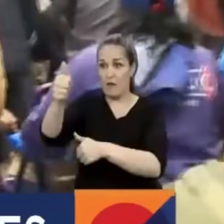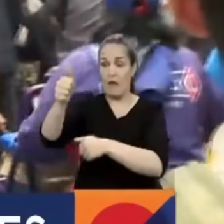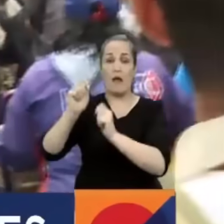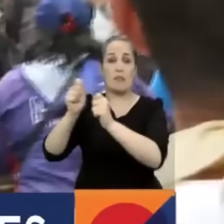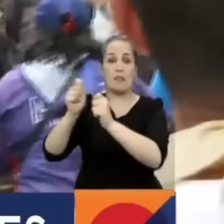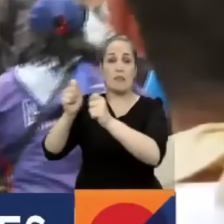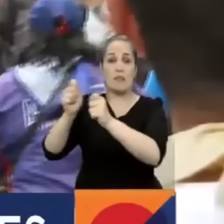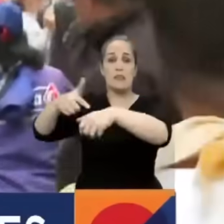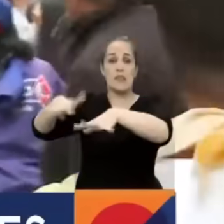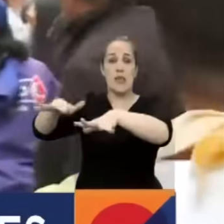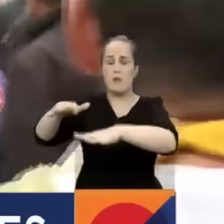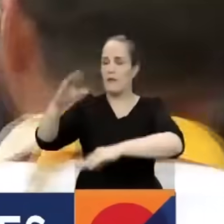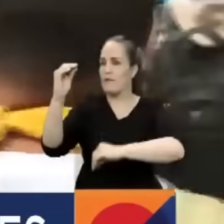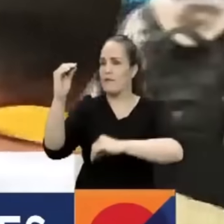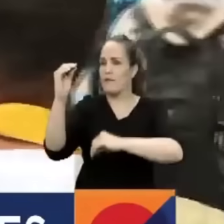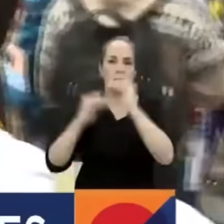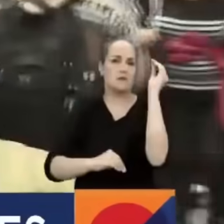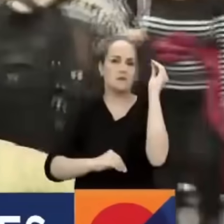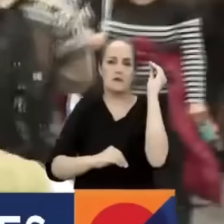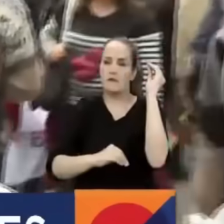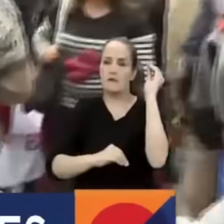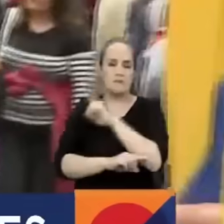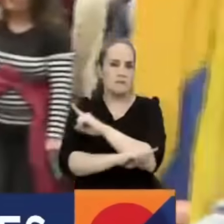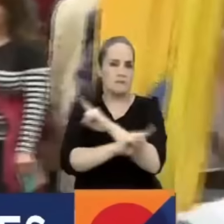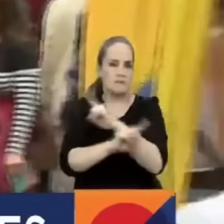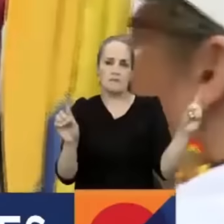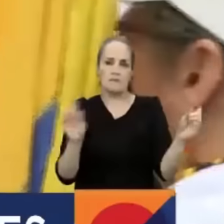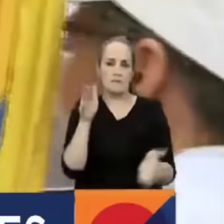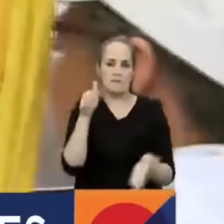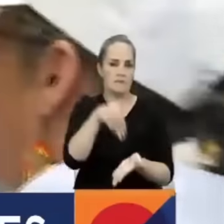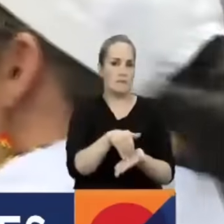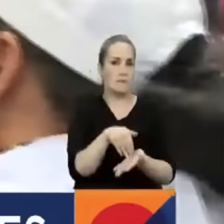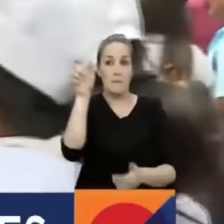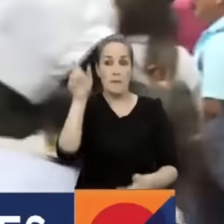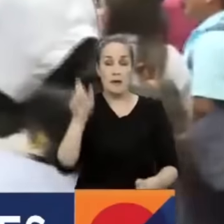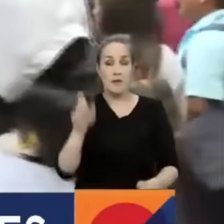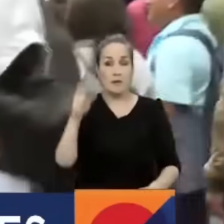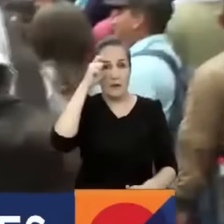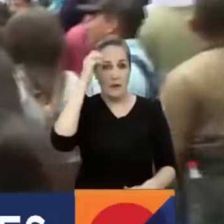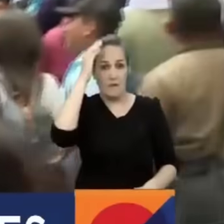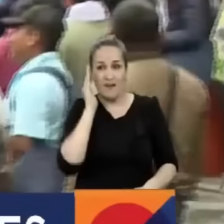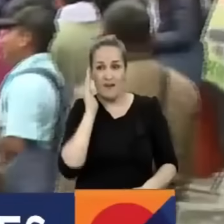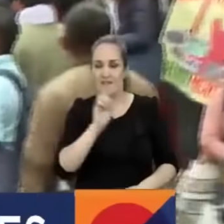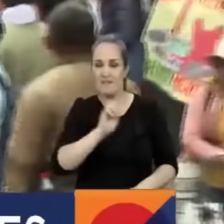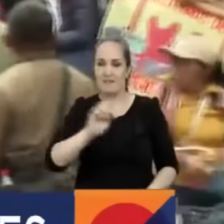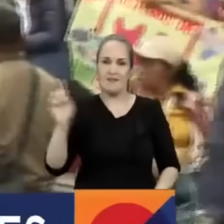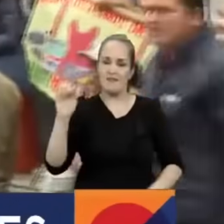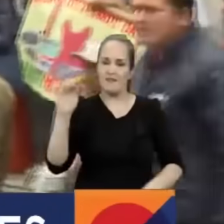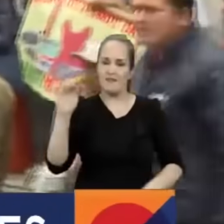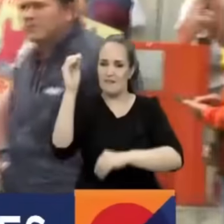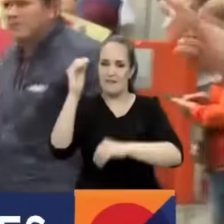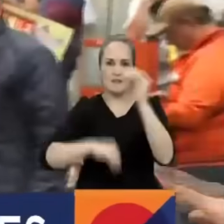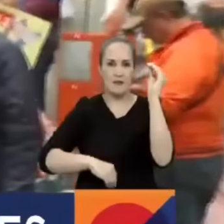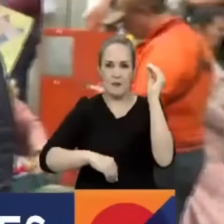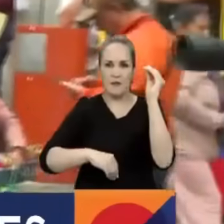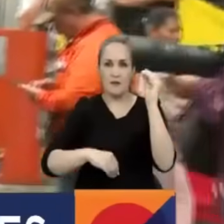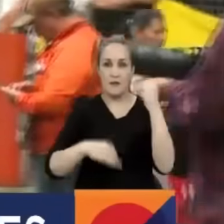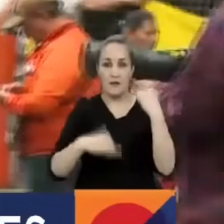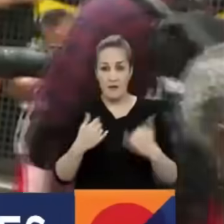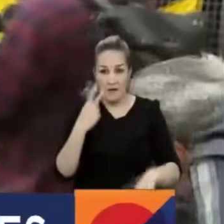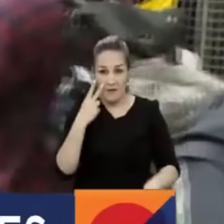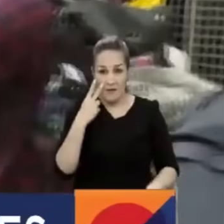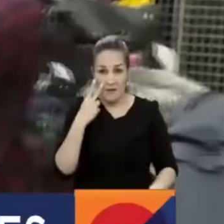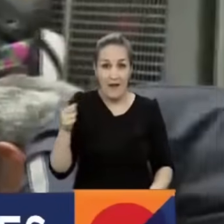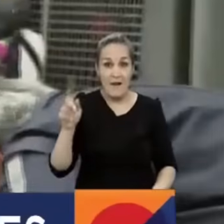Rechazan abiertamente y de manera contundente la elección interina de la fiscal Marta Mancera, señalando que